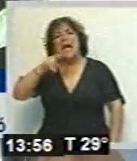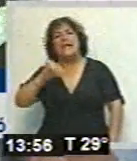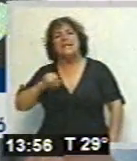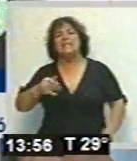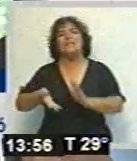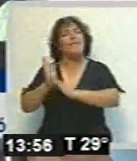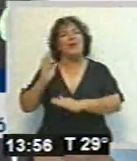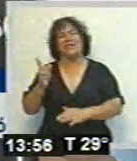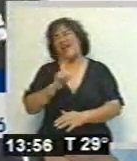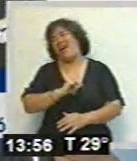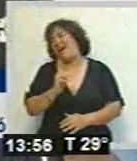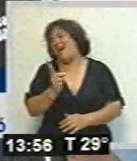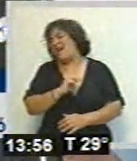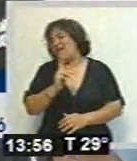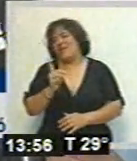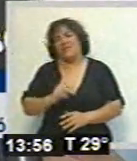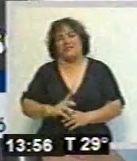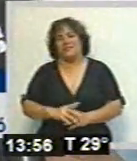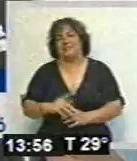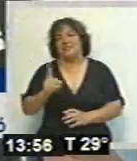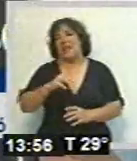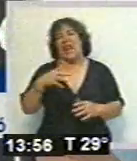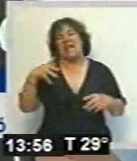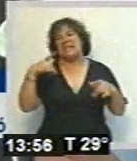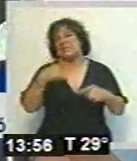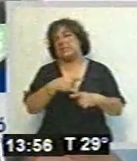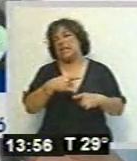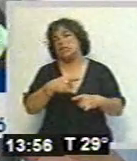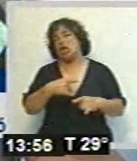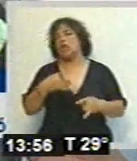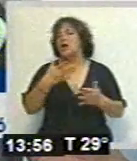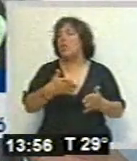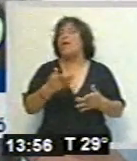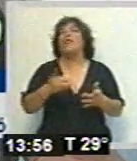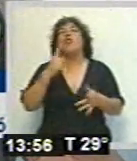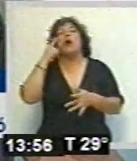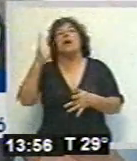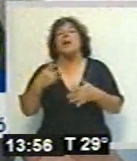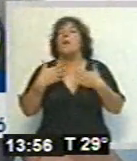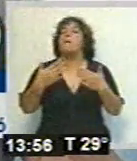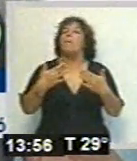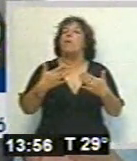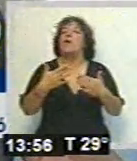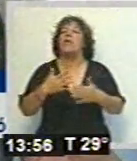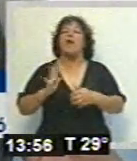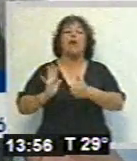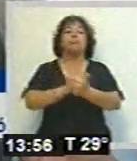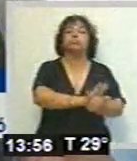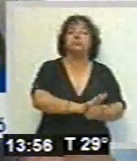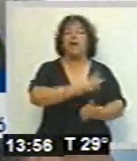al contrario. Yo no, las traiciones son cuando uno cree que tiene posesión sobre las